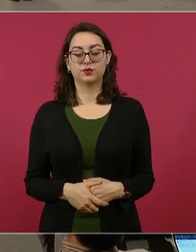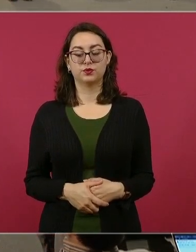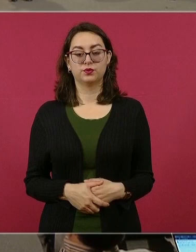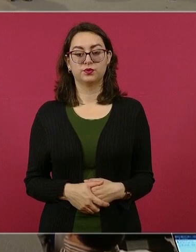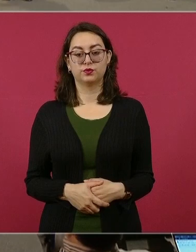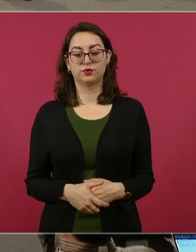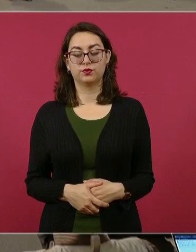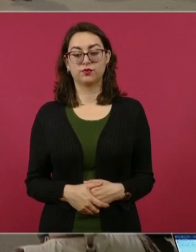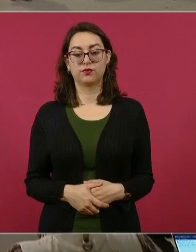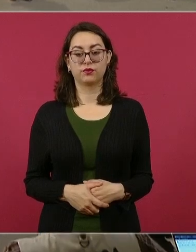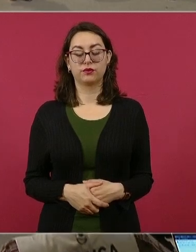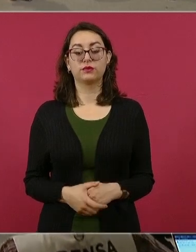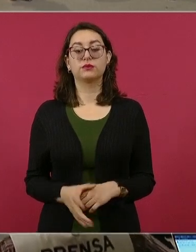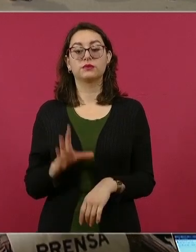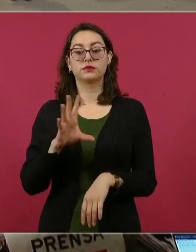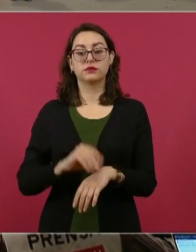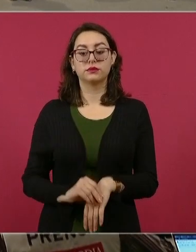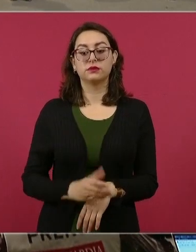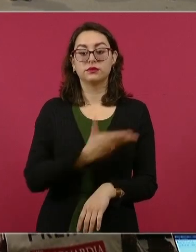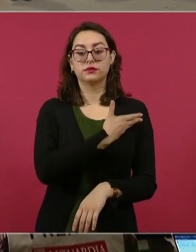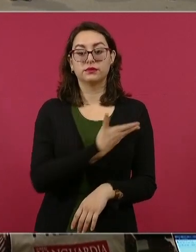Con su permiso, presidente.